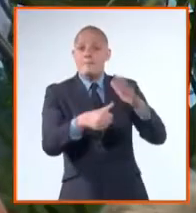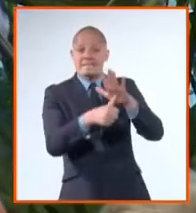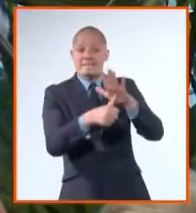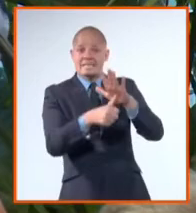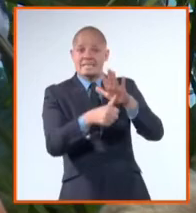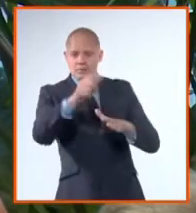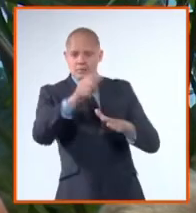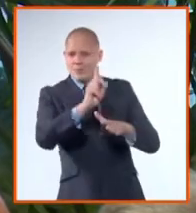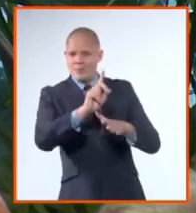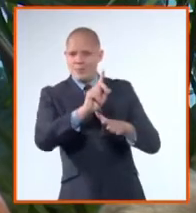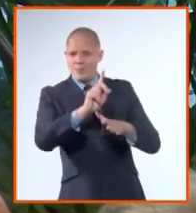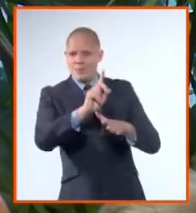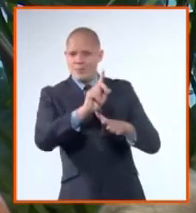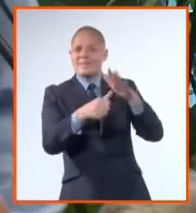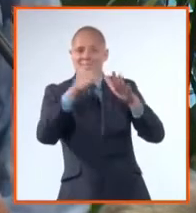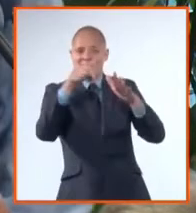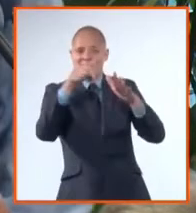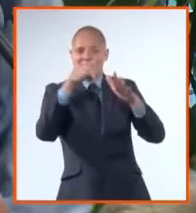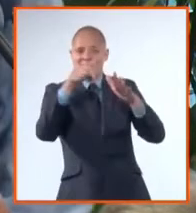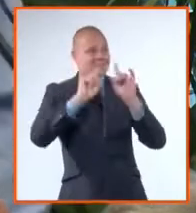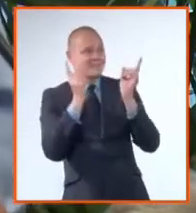por su